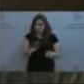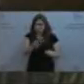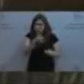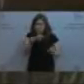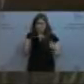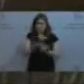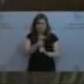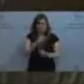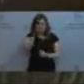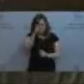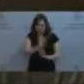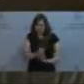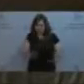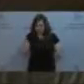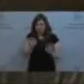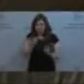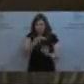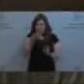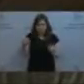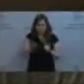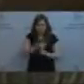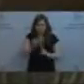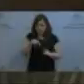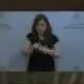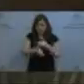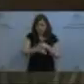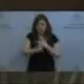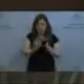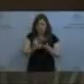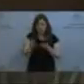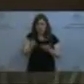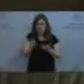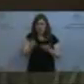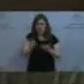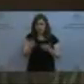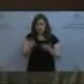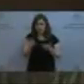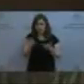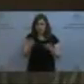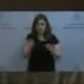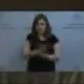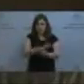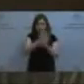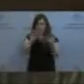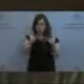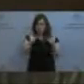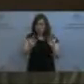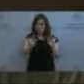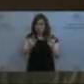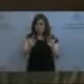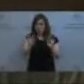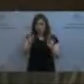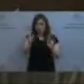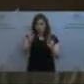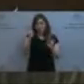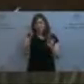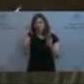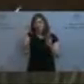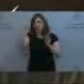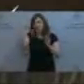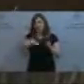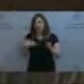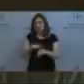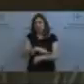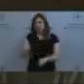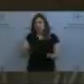de la eficiencia, de la efectividad en la gestión de los servicios. Es claro que no debe de tener muchas aspiraciones de gobernar. Si consigue